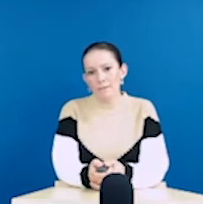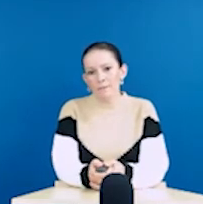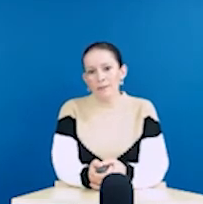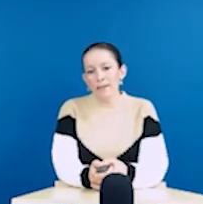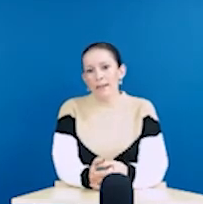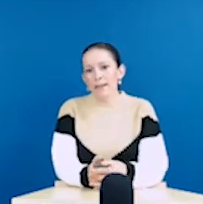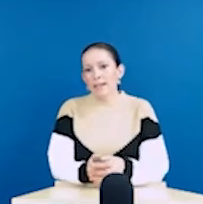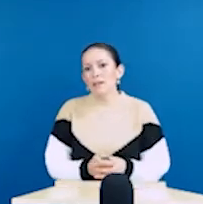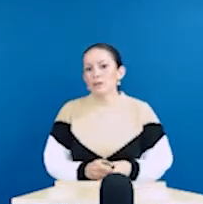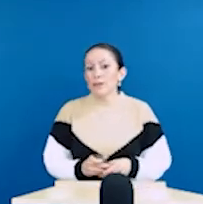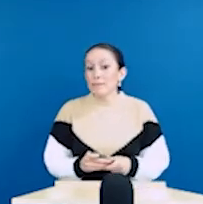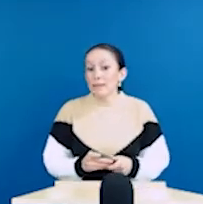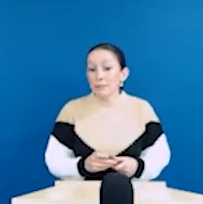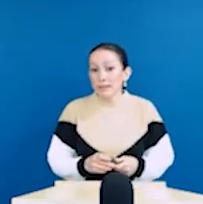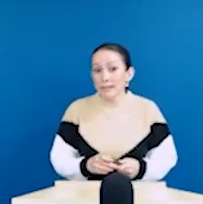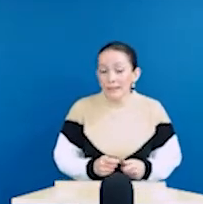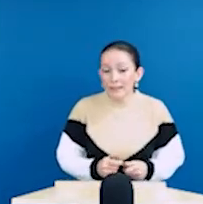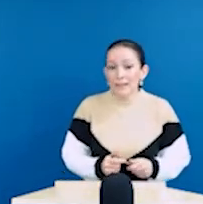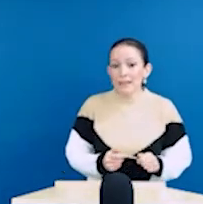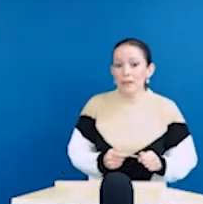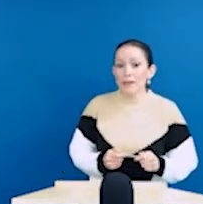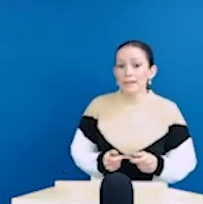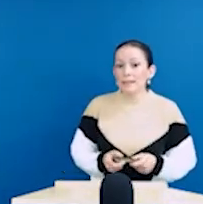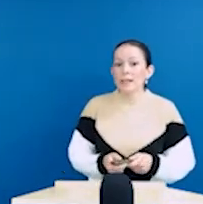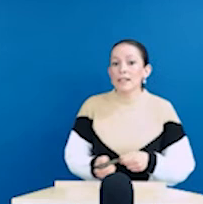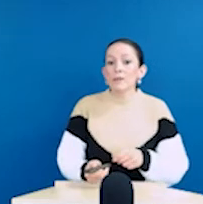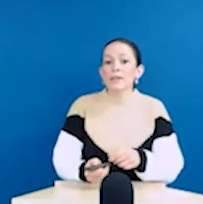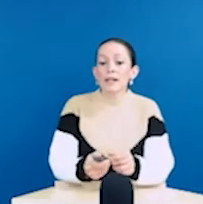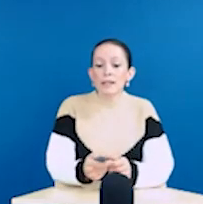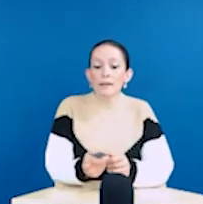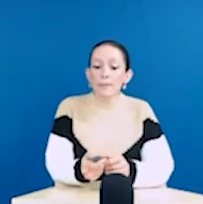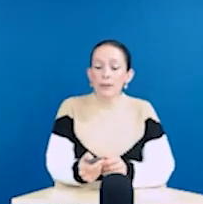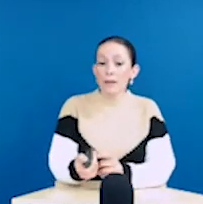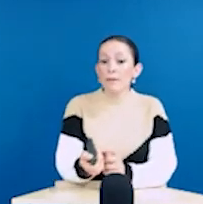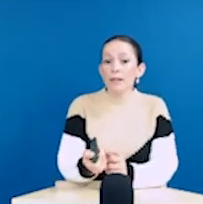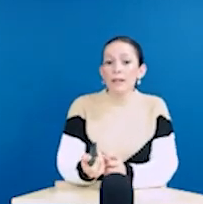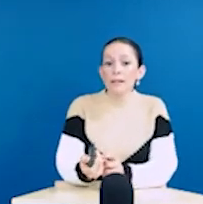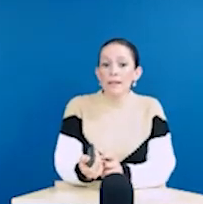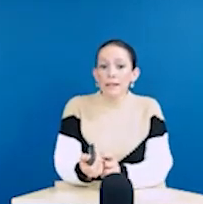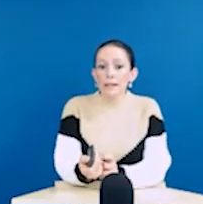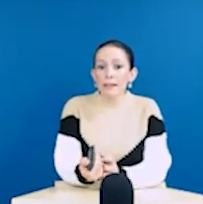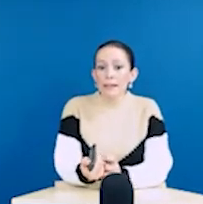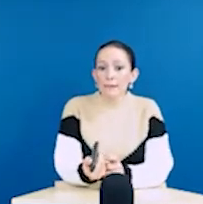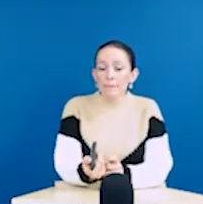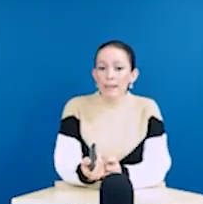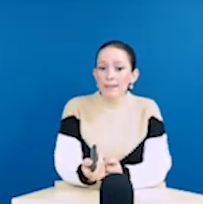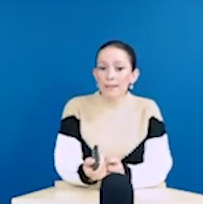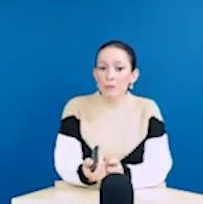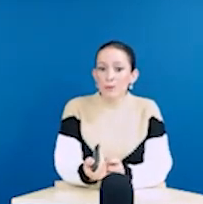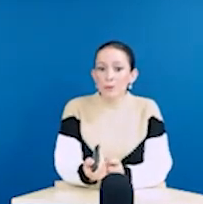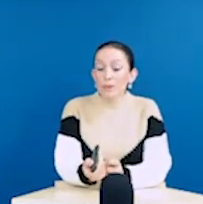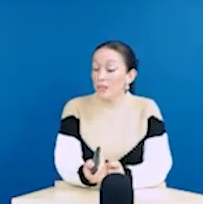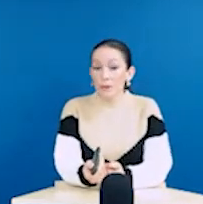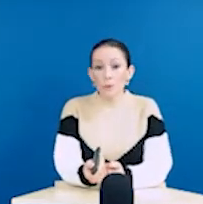lograr. El otro y más importante que les acabo de decir es el riesgo de caída. ¿Por qué? Porque en